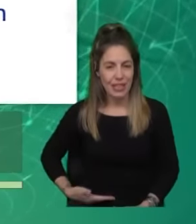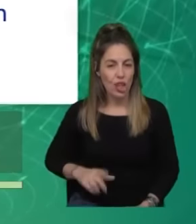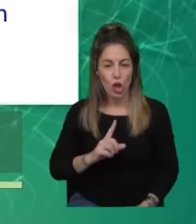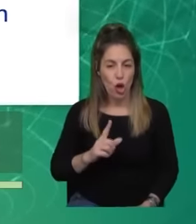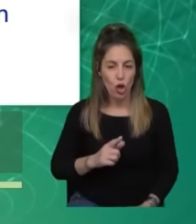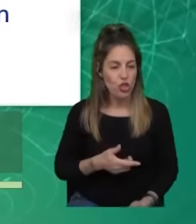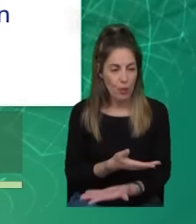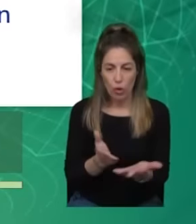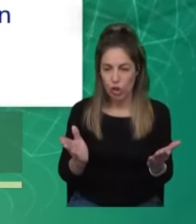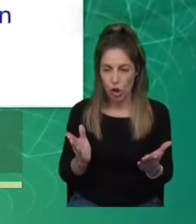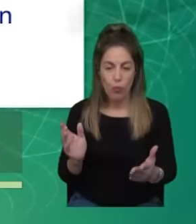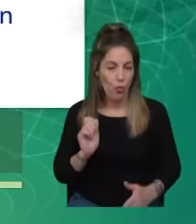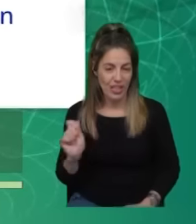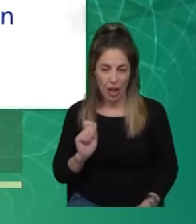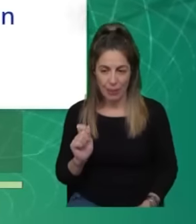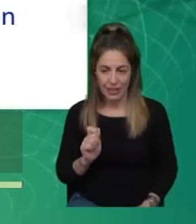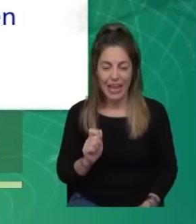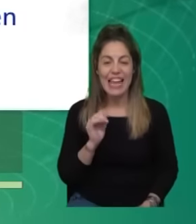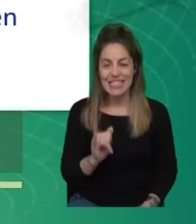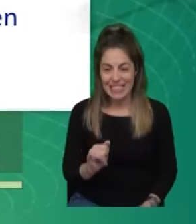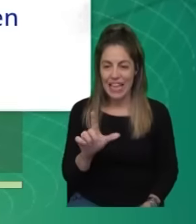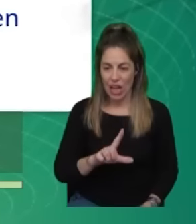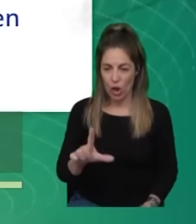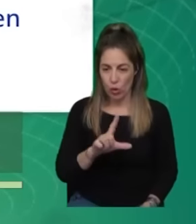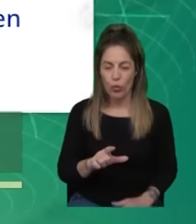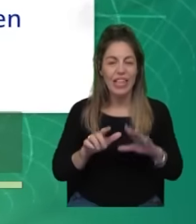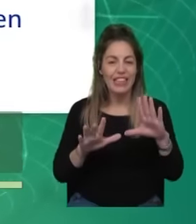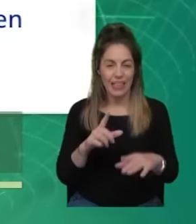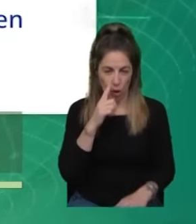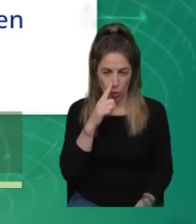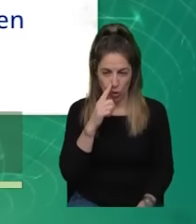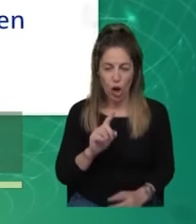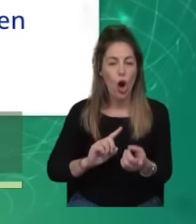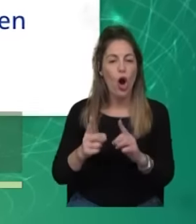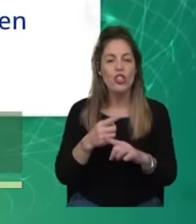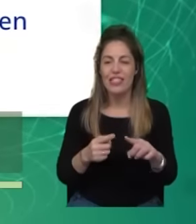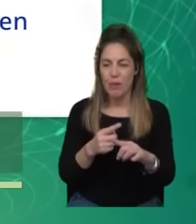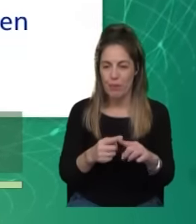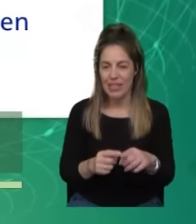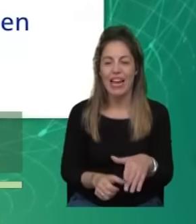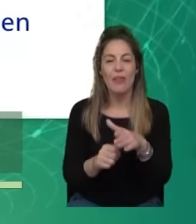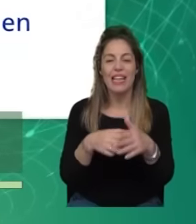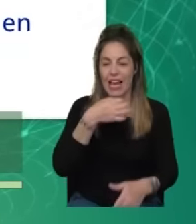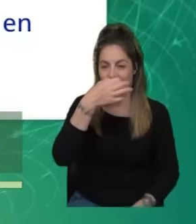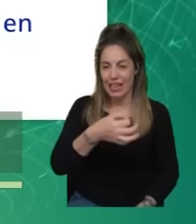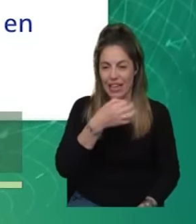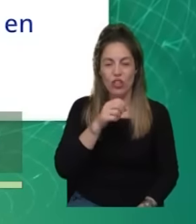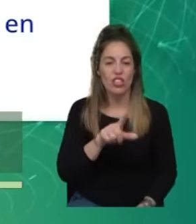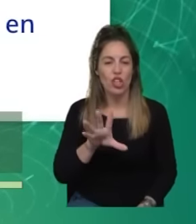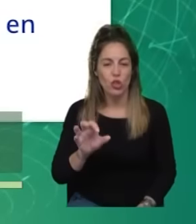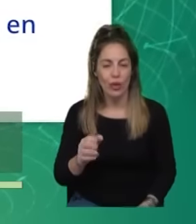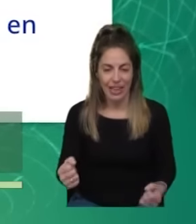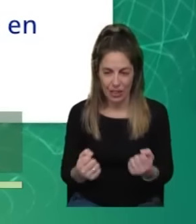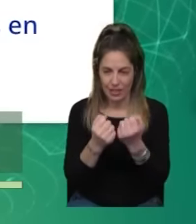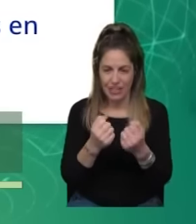ni actividades de agenda, como si lo tiene previsto para este lunes 10 de junio. A las 11:30 encabezará el acto por el 150 aniversario